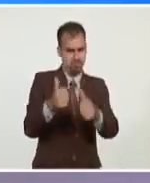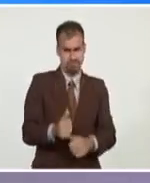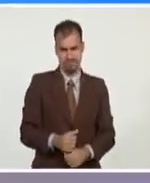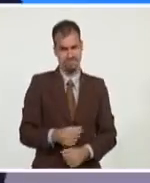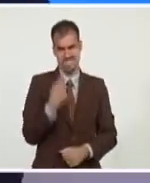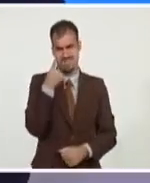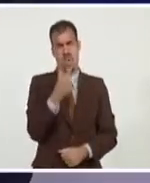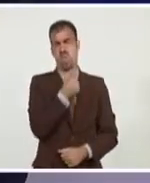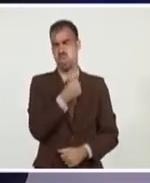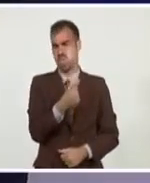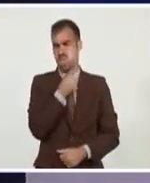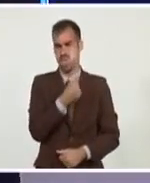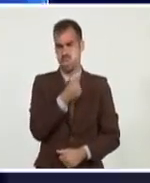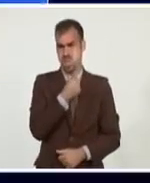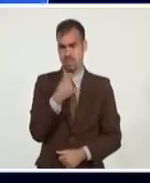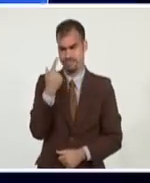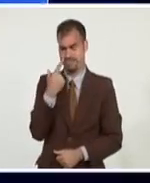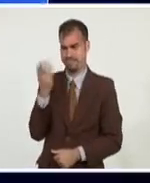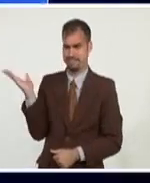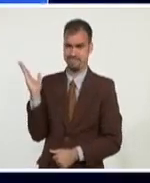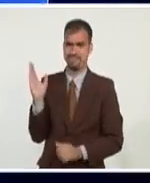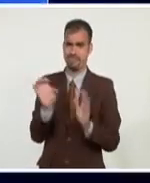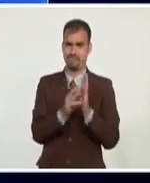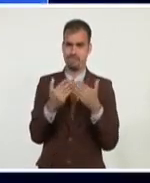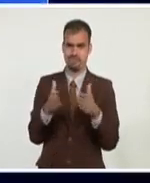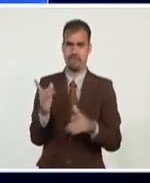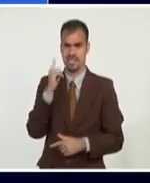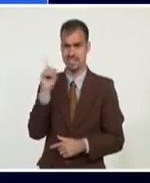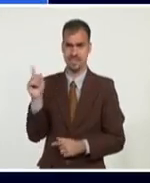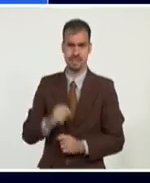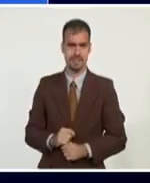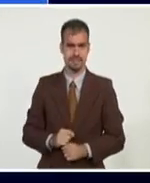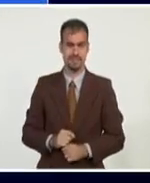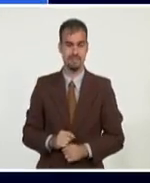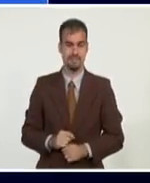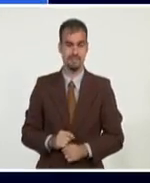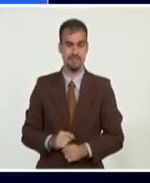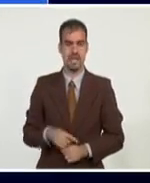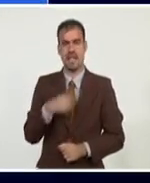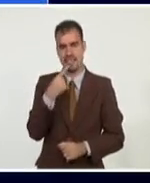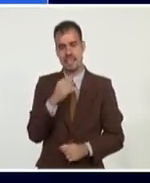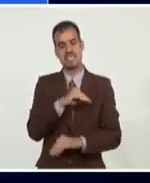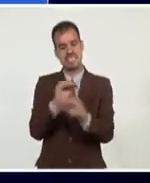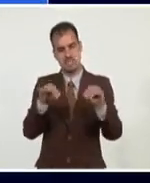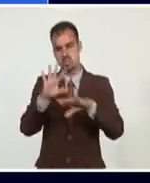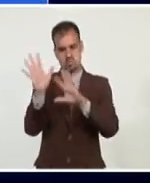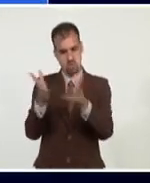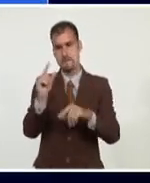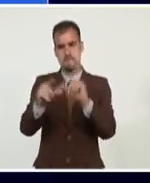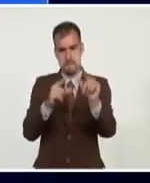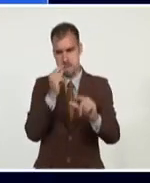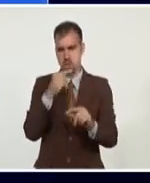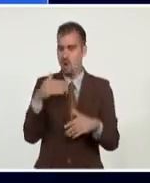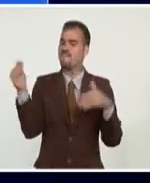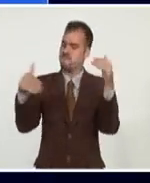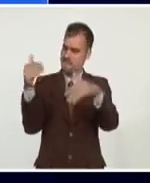Por ejemplo, vean una de las convocatorias, Movimiento San Isidro, llamo a todos los que se han acercado valientemente a nuestra